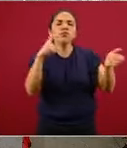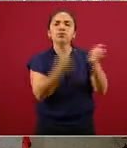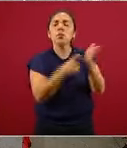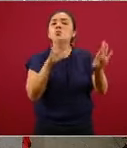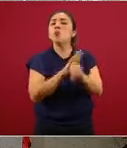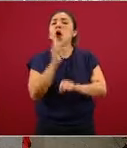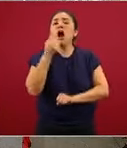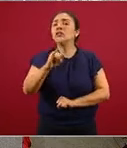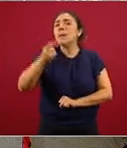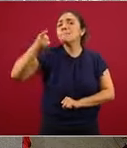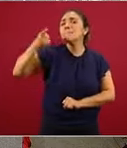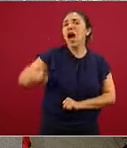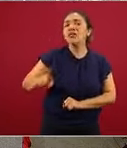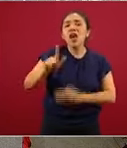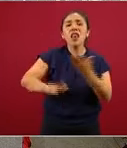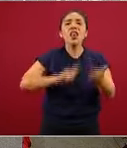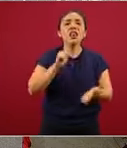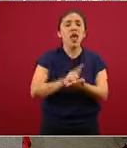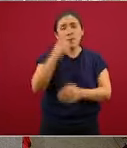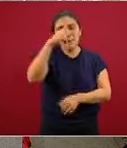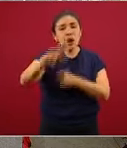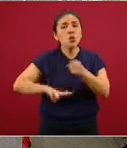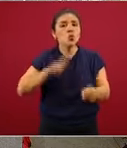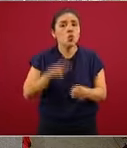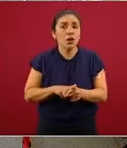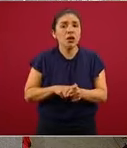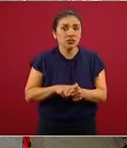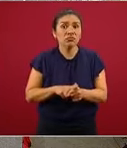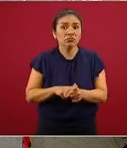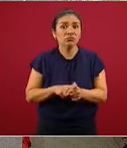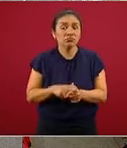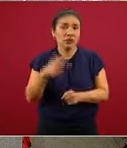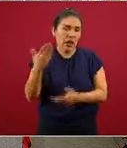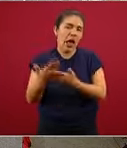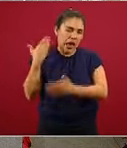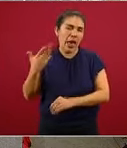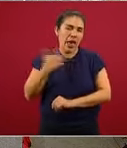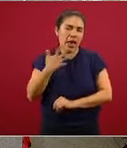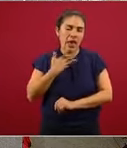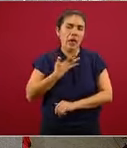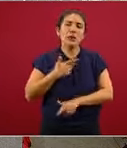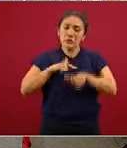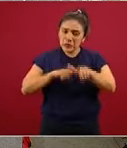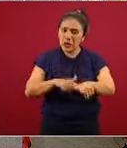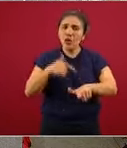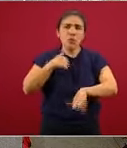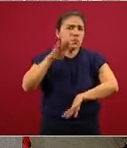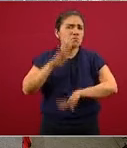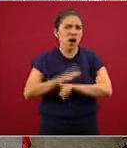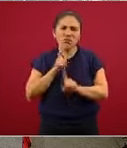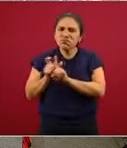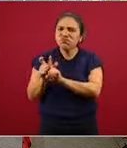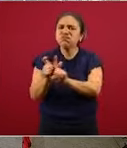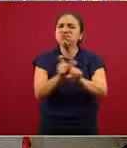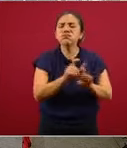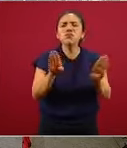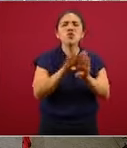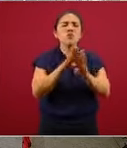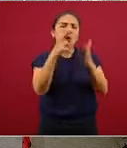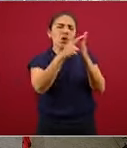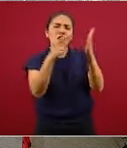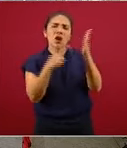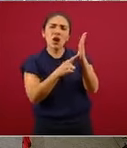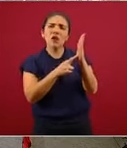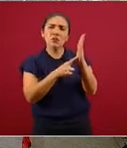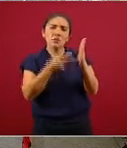lo mandata la ley de normalización que entonces existía y seguimos muy escrupulosamente las reglas